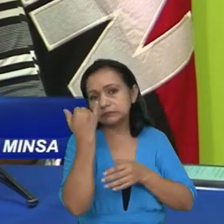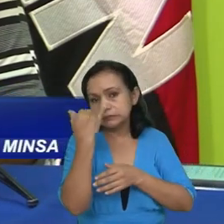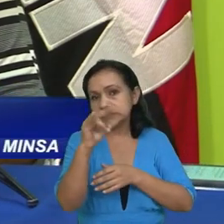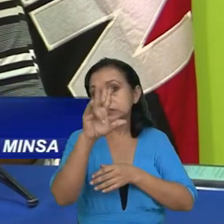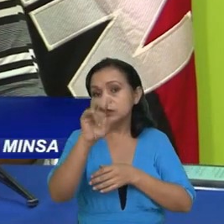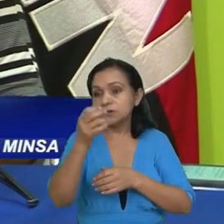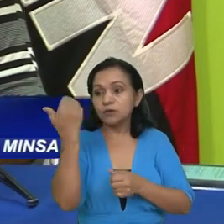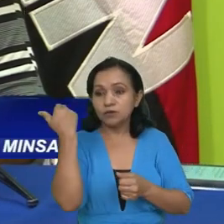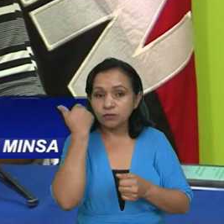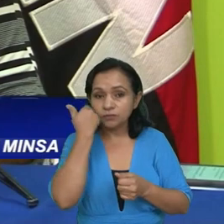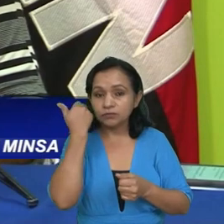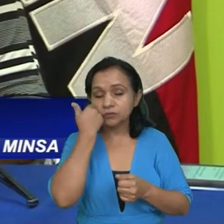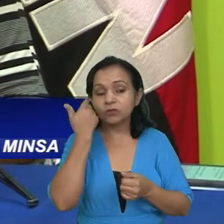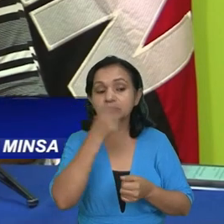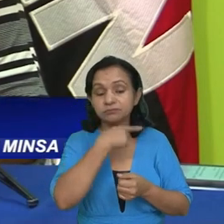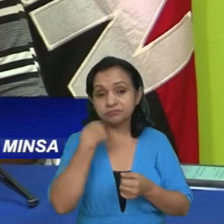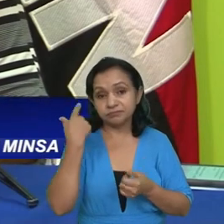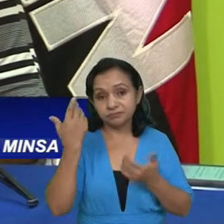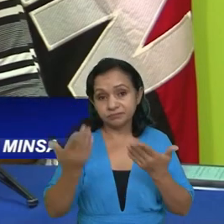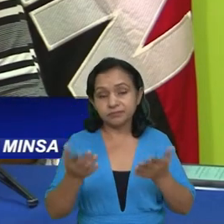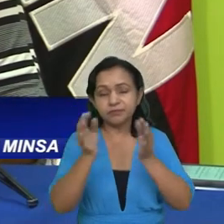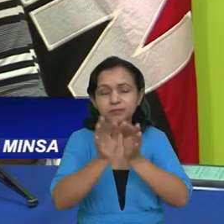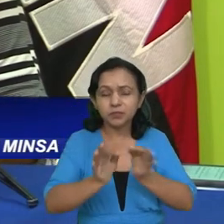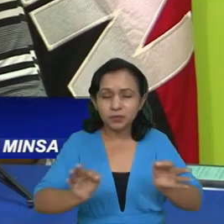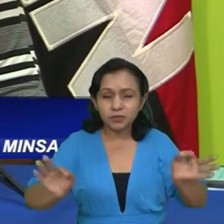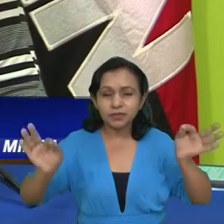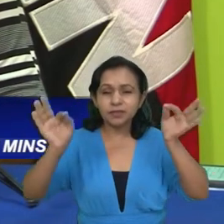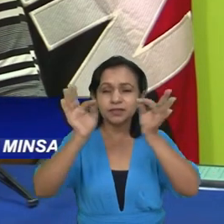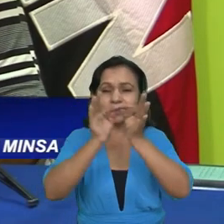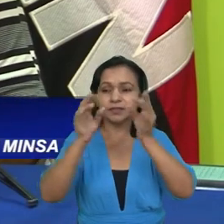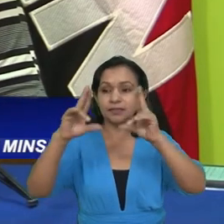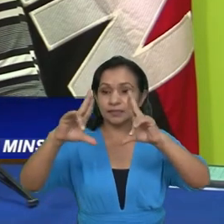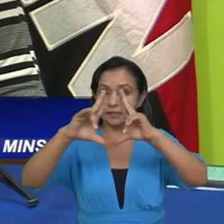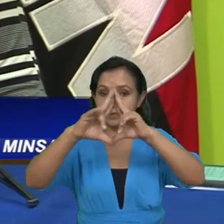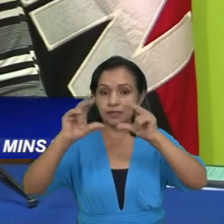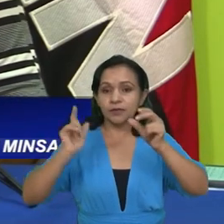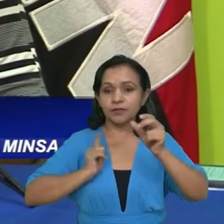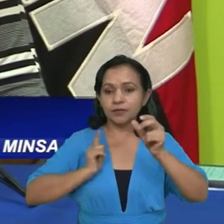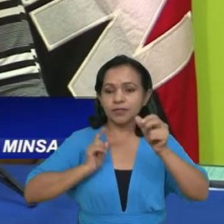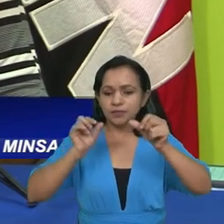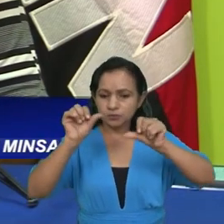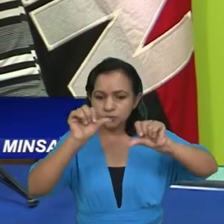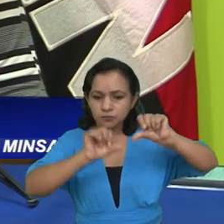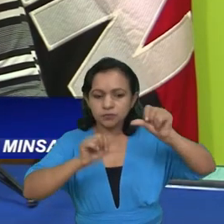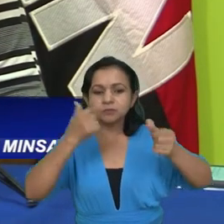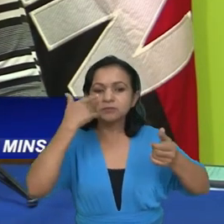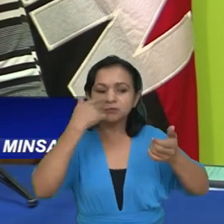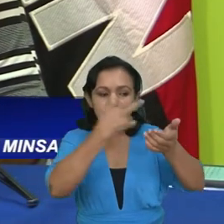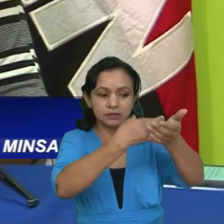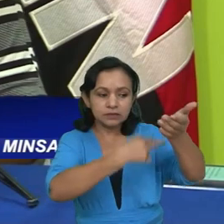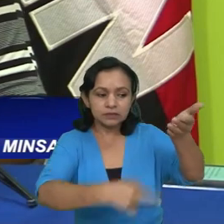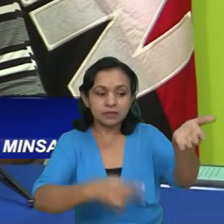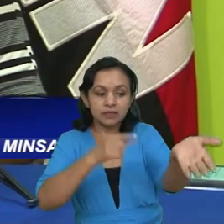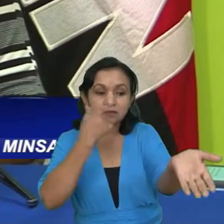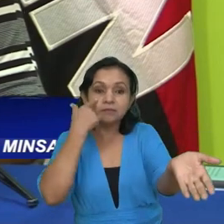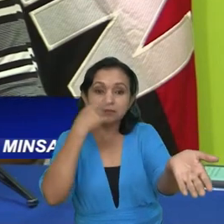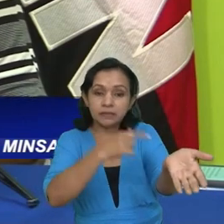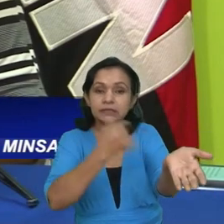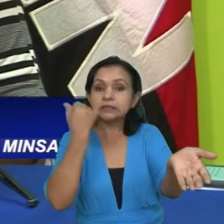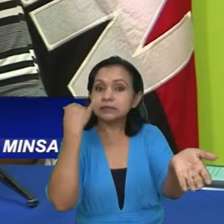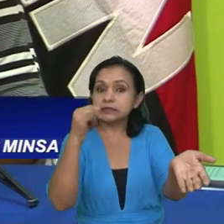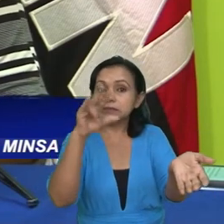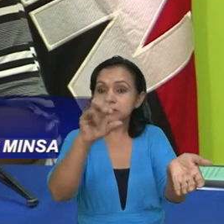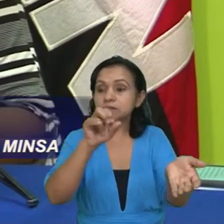se descarta o que si es confirmado es importante informar que nuestro país ya cuenta con los reactivos para hacer ese proceso de diagnóstico